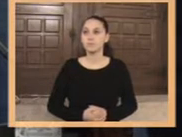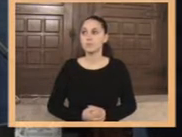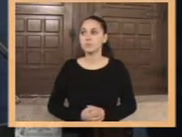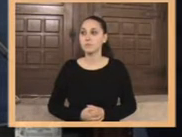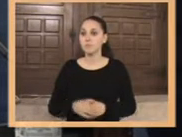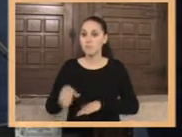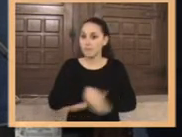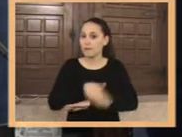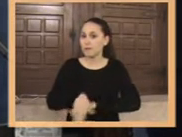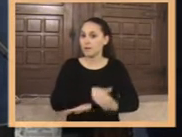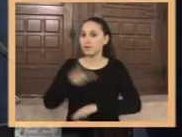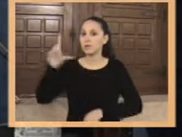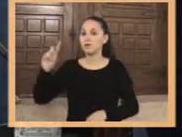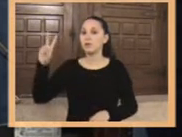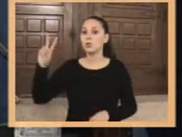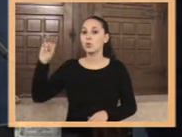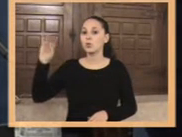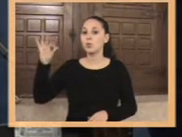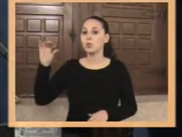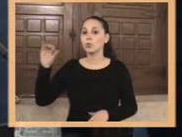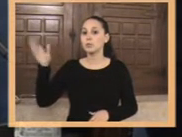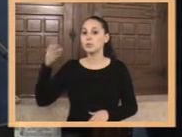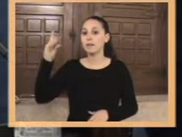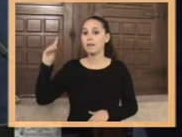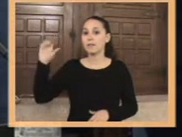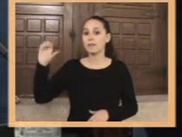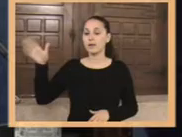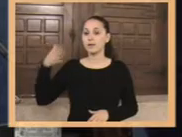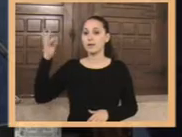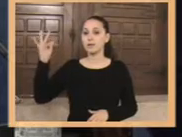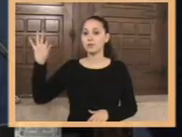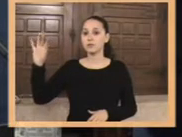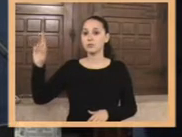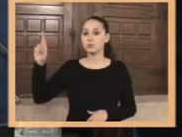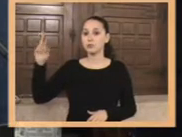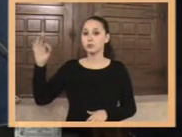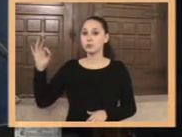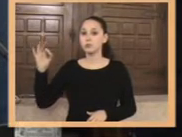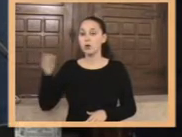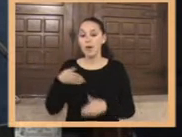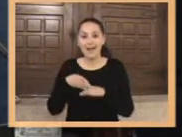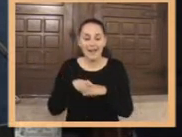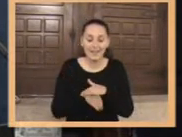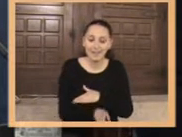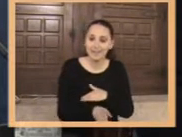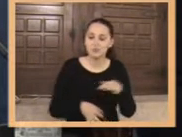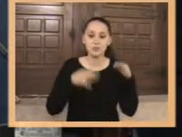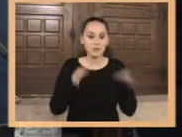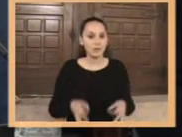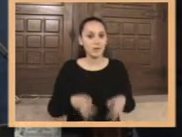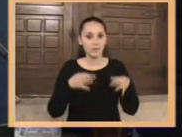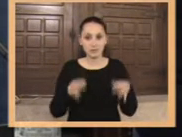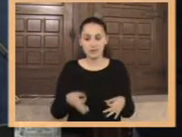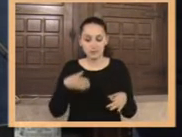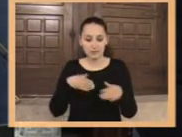la calle Luis de Toro, históricamente, como ha visto, pues siempre ha habido un problema de accesos y de bajada de esa calle. El